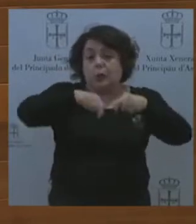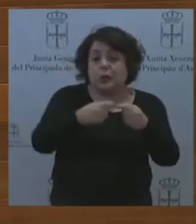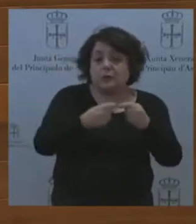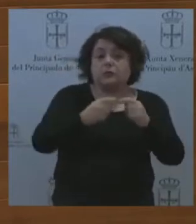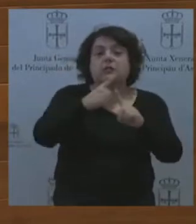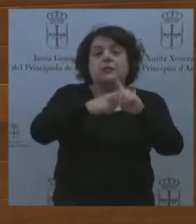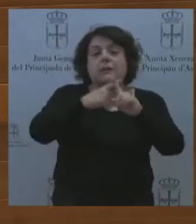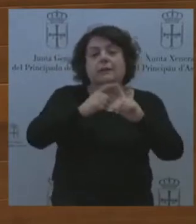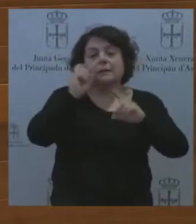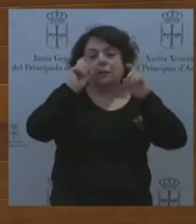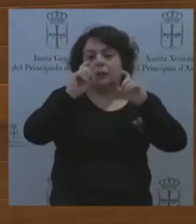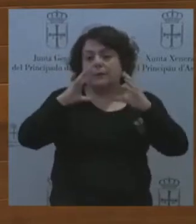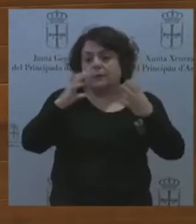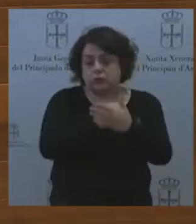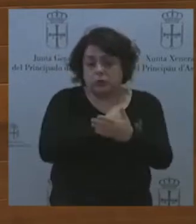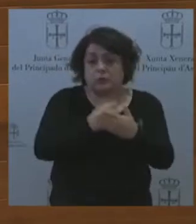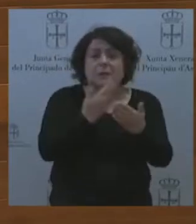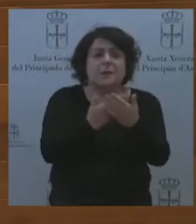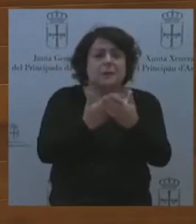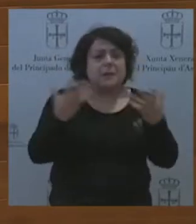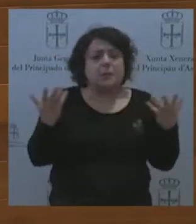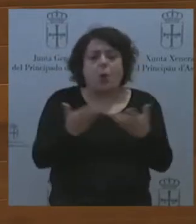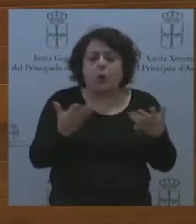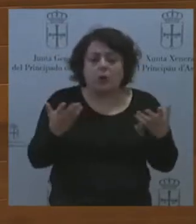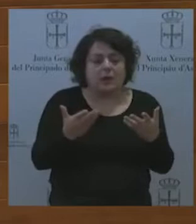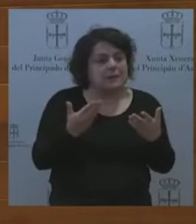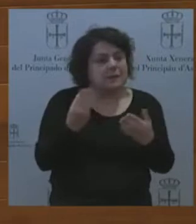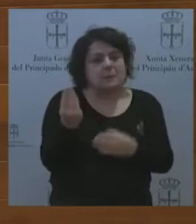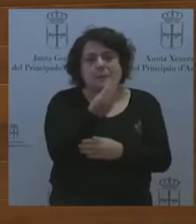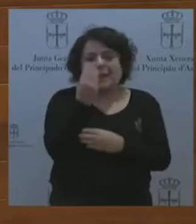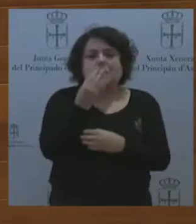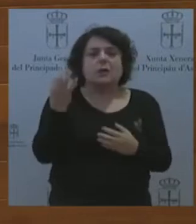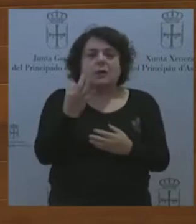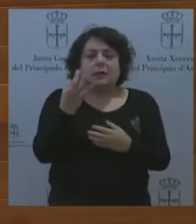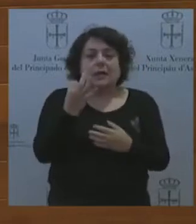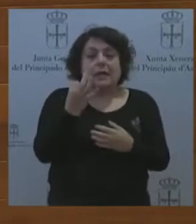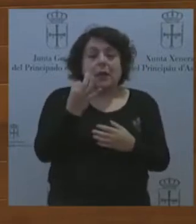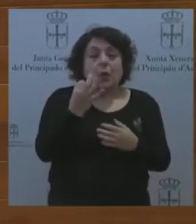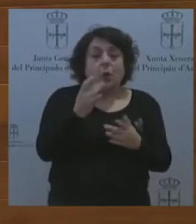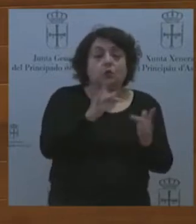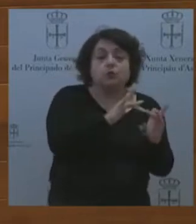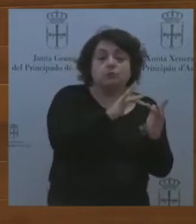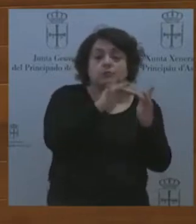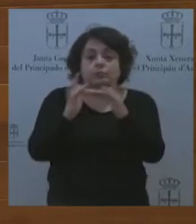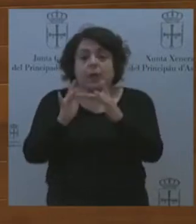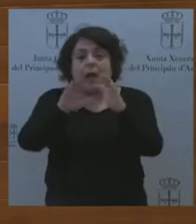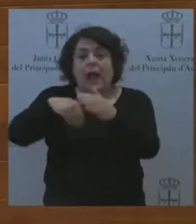mejoren una de las principales pasarelas educativas hacia el empleo, la formación profesional.